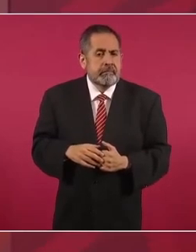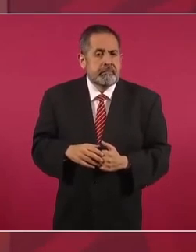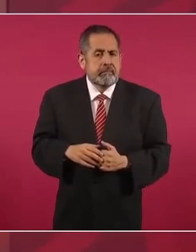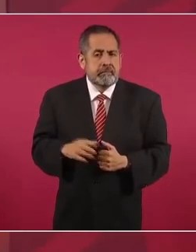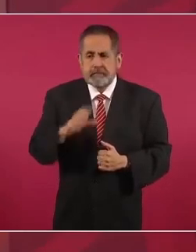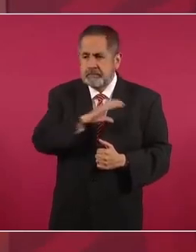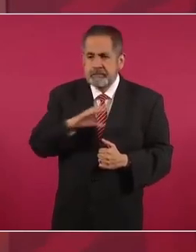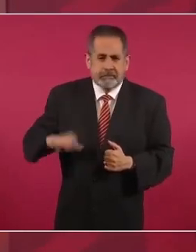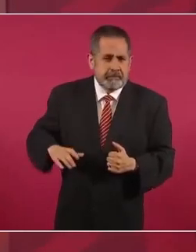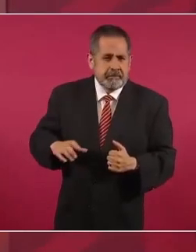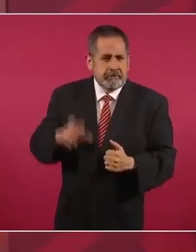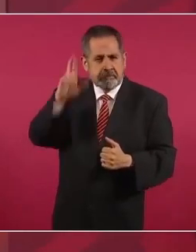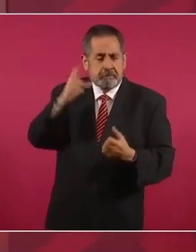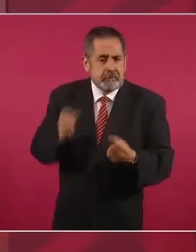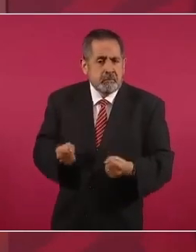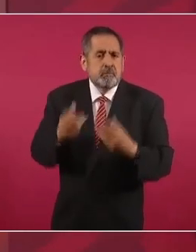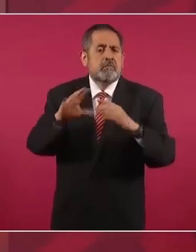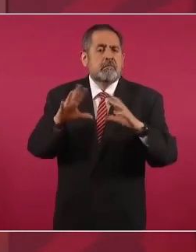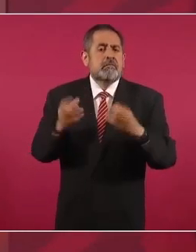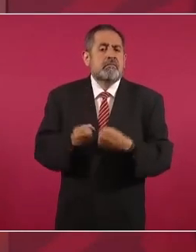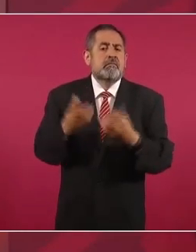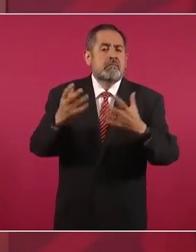candidatos hay